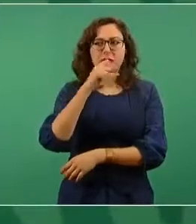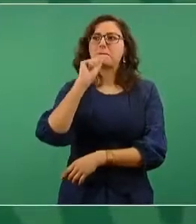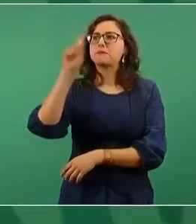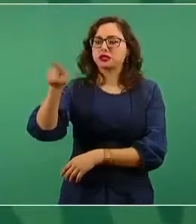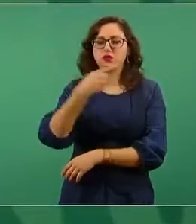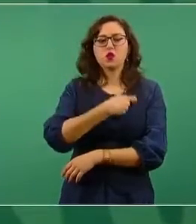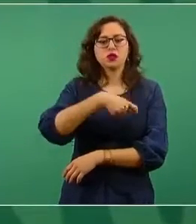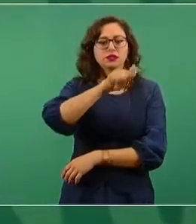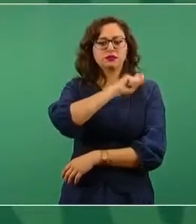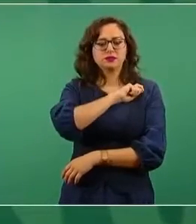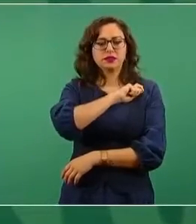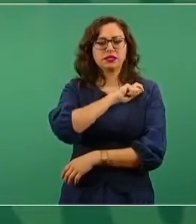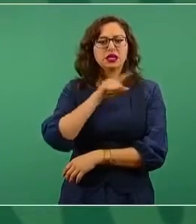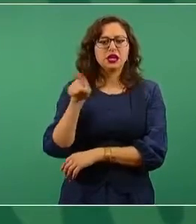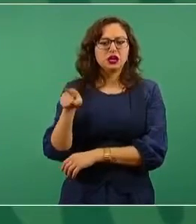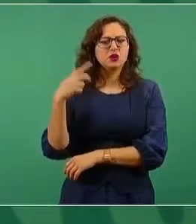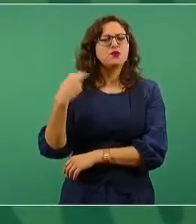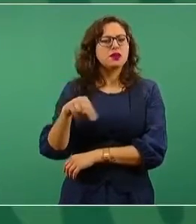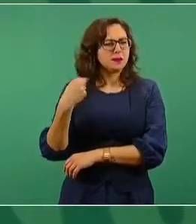española,